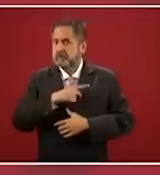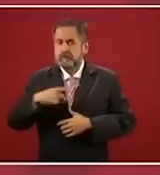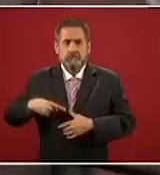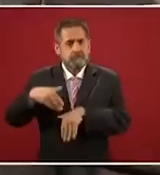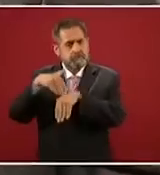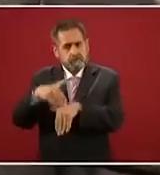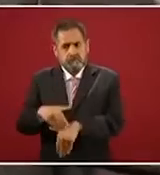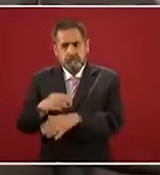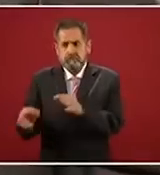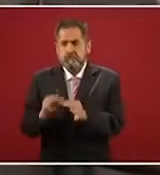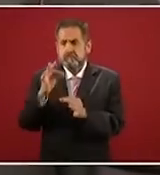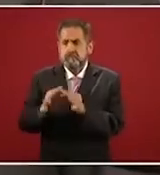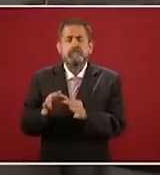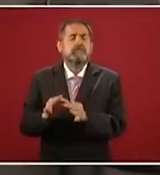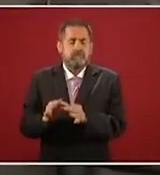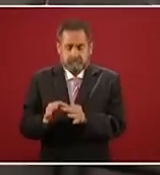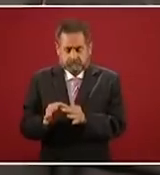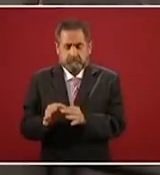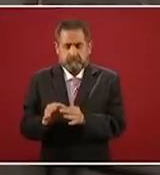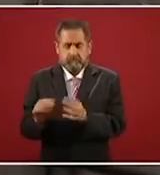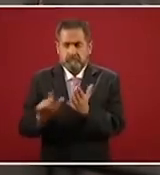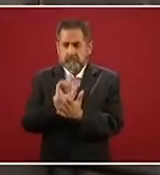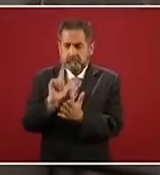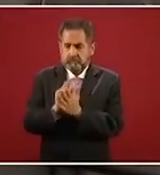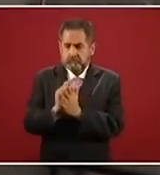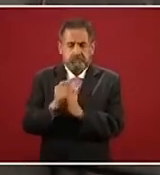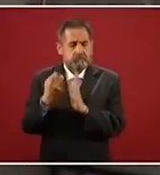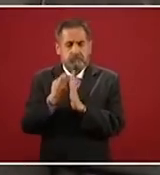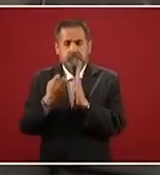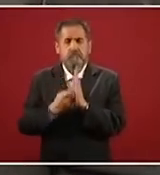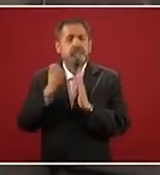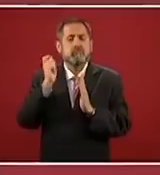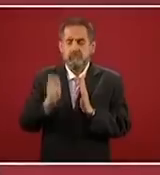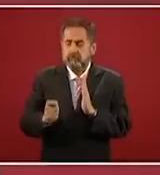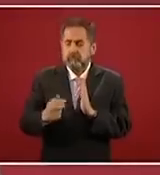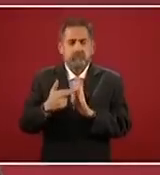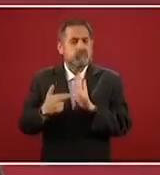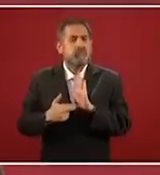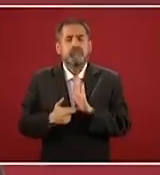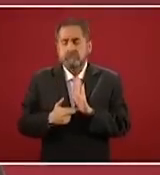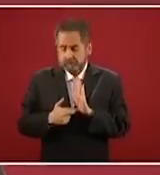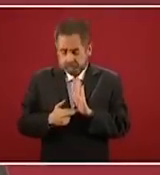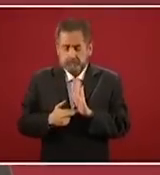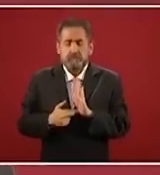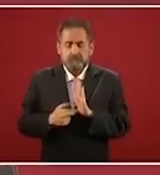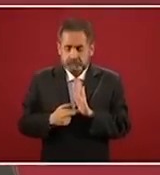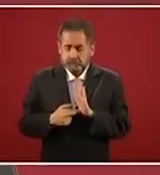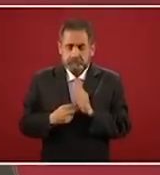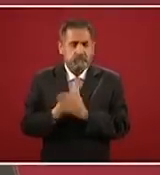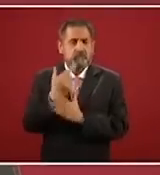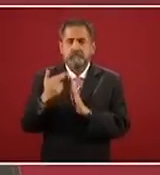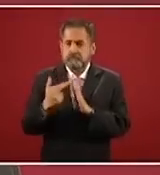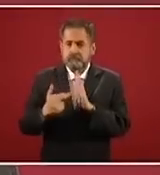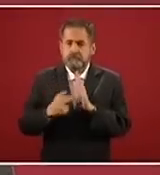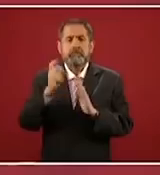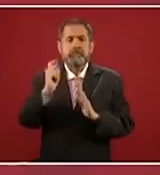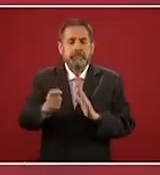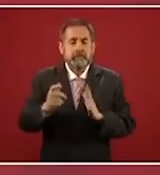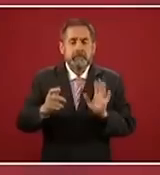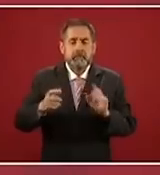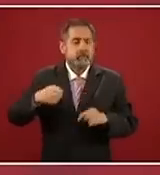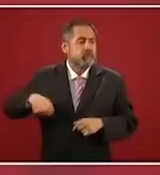ajustarnos a las nuevas reglas, es decir, a que